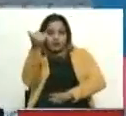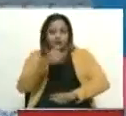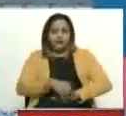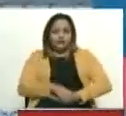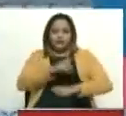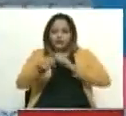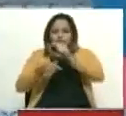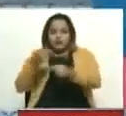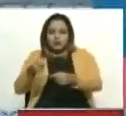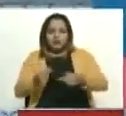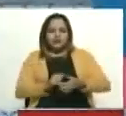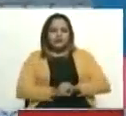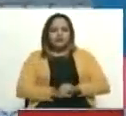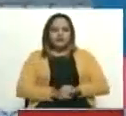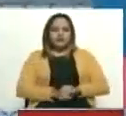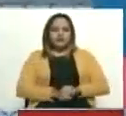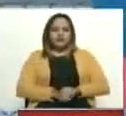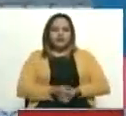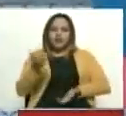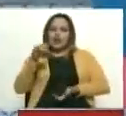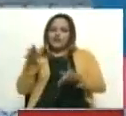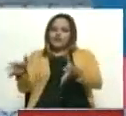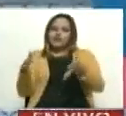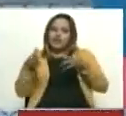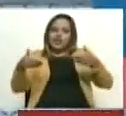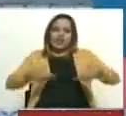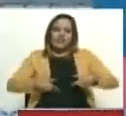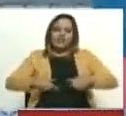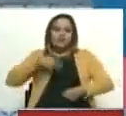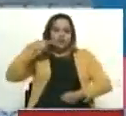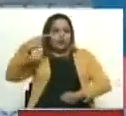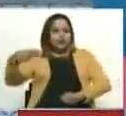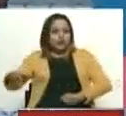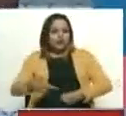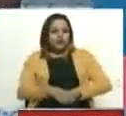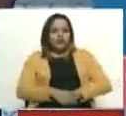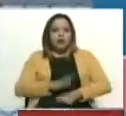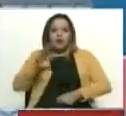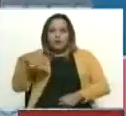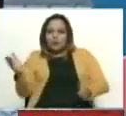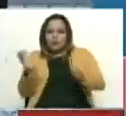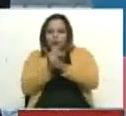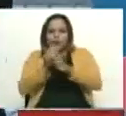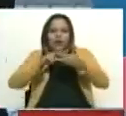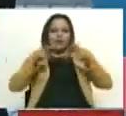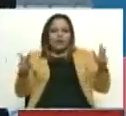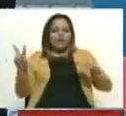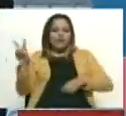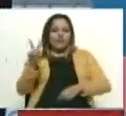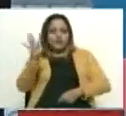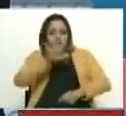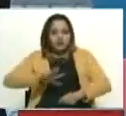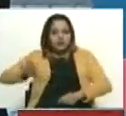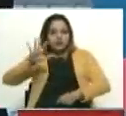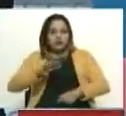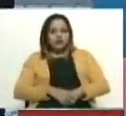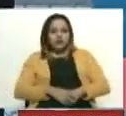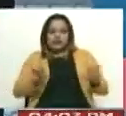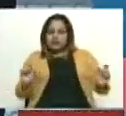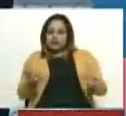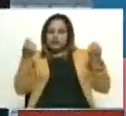luego de haber resultado victorioso en la lucha política, de haber conquistado la paz de la República, de haber